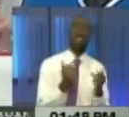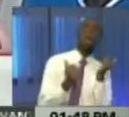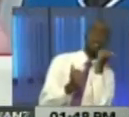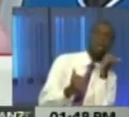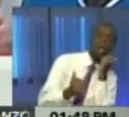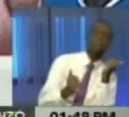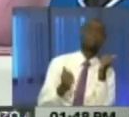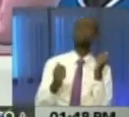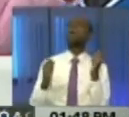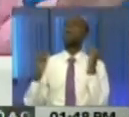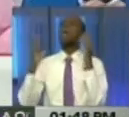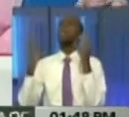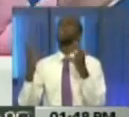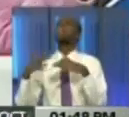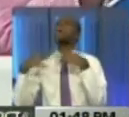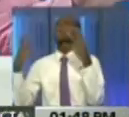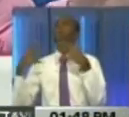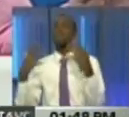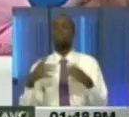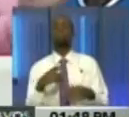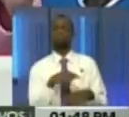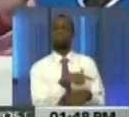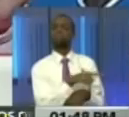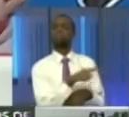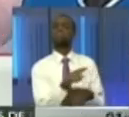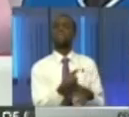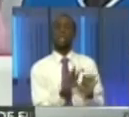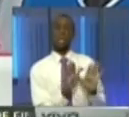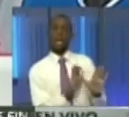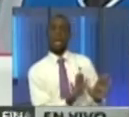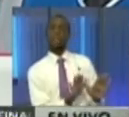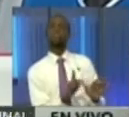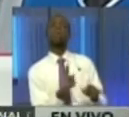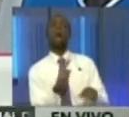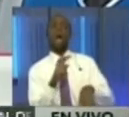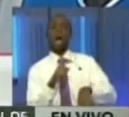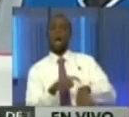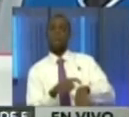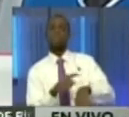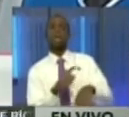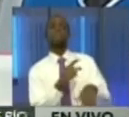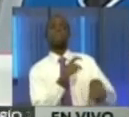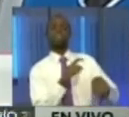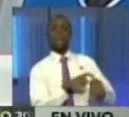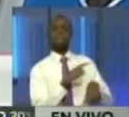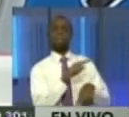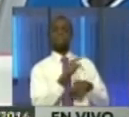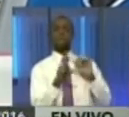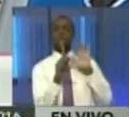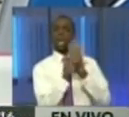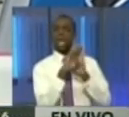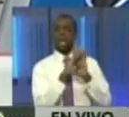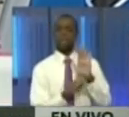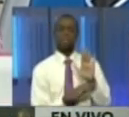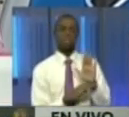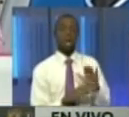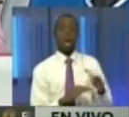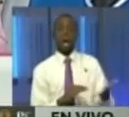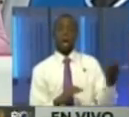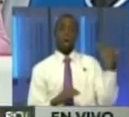los estados de derecho, tienen su oportunidad consagrada en la ley. Los ataques son otra